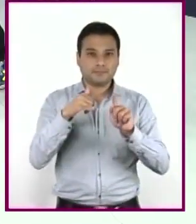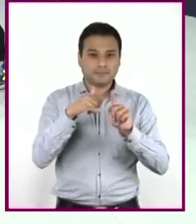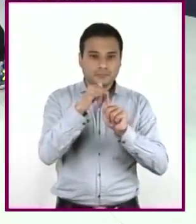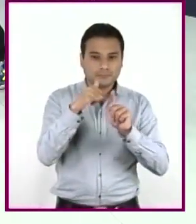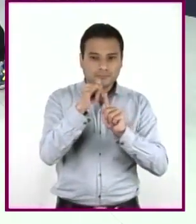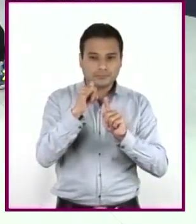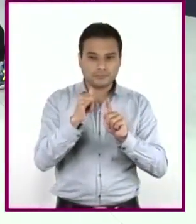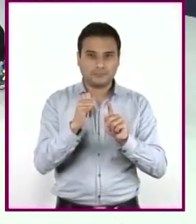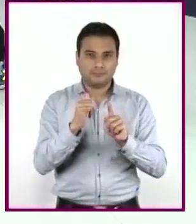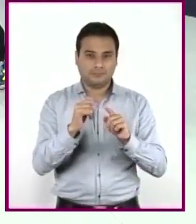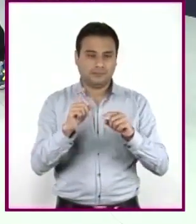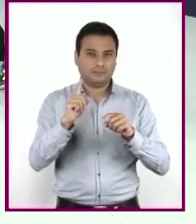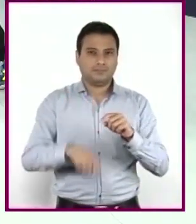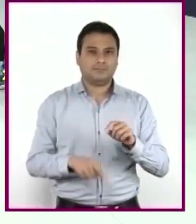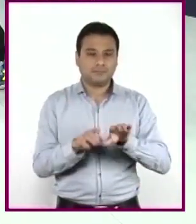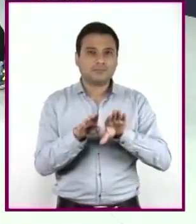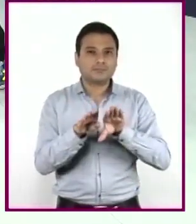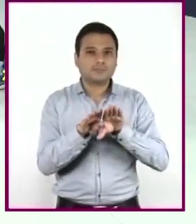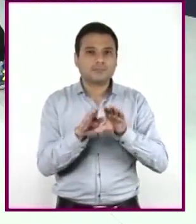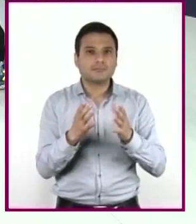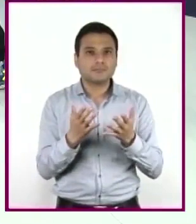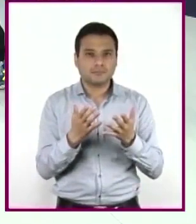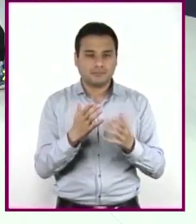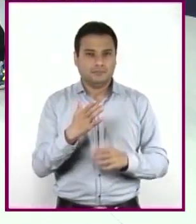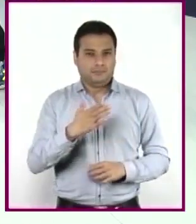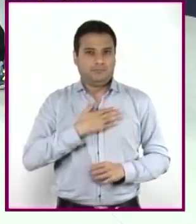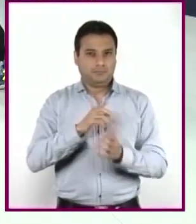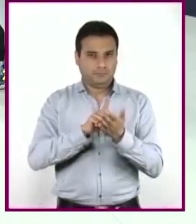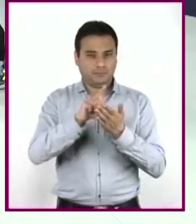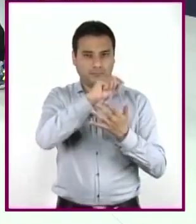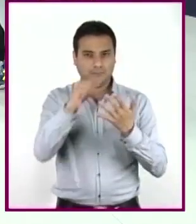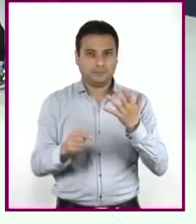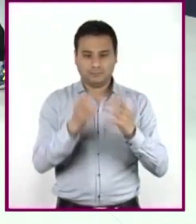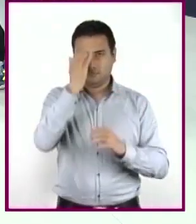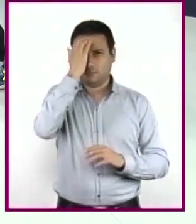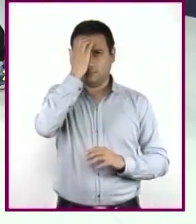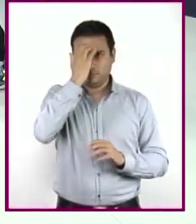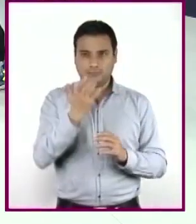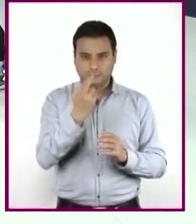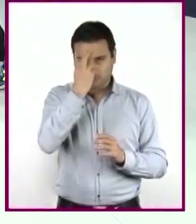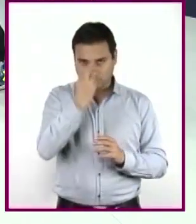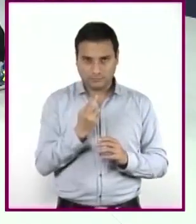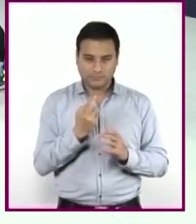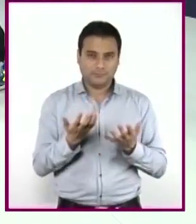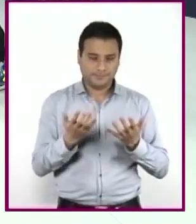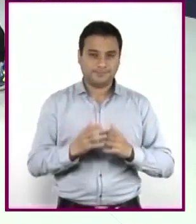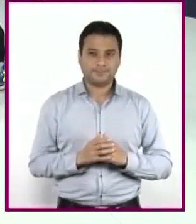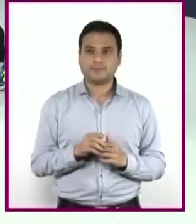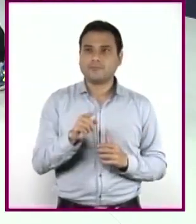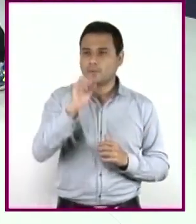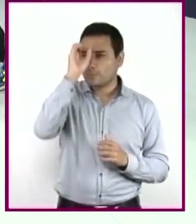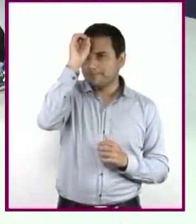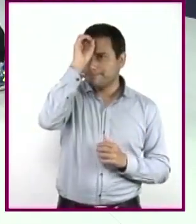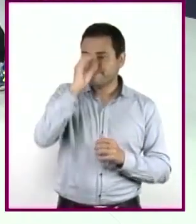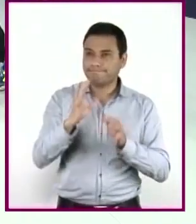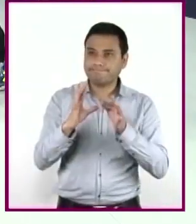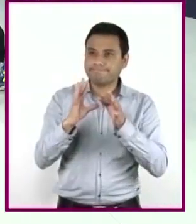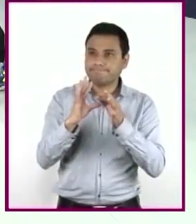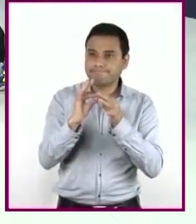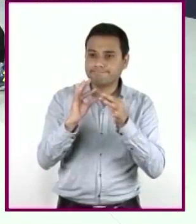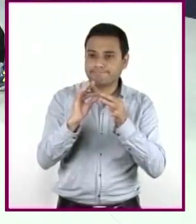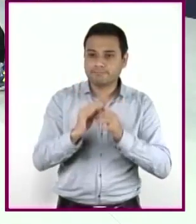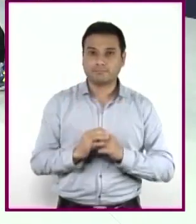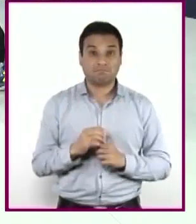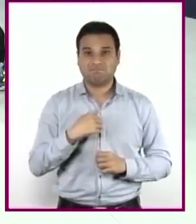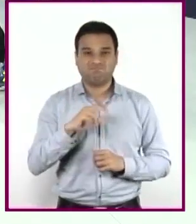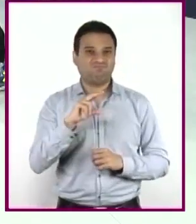un poco este ciberbullying y también poder dar a conocer también nuestros derechos y que no pasen sobre nosotros, ¿no? Sí. De alguna forma. ¿Alguno de ustedes